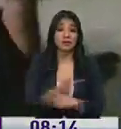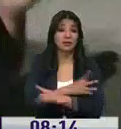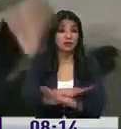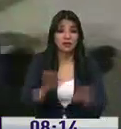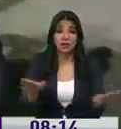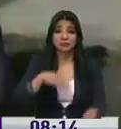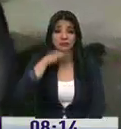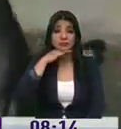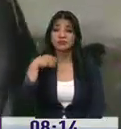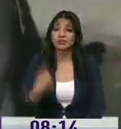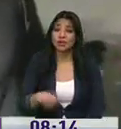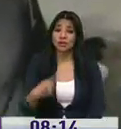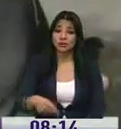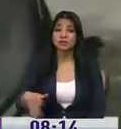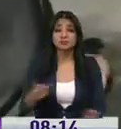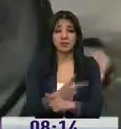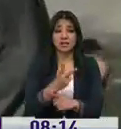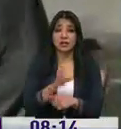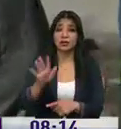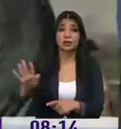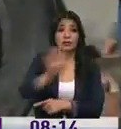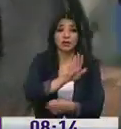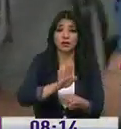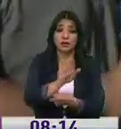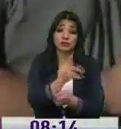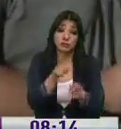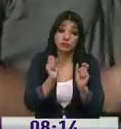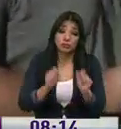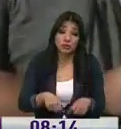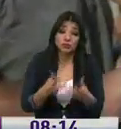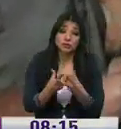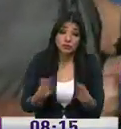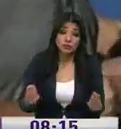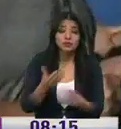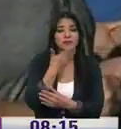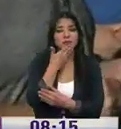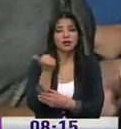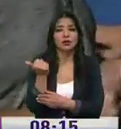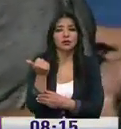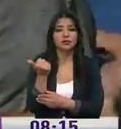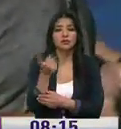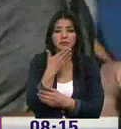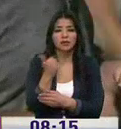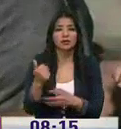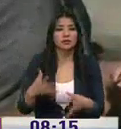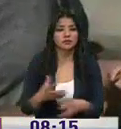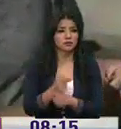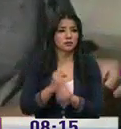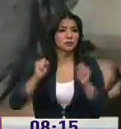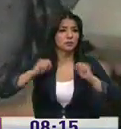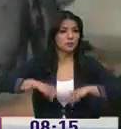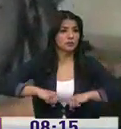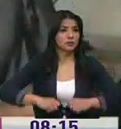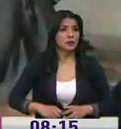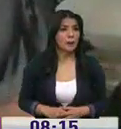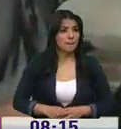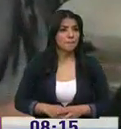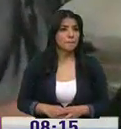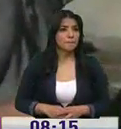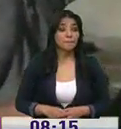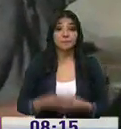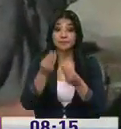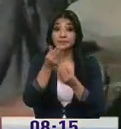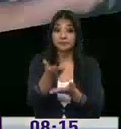que cada día se apodera de cada uno de los barrios, así que si podemos buscar soluciones para que estos sectores sean más seguros, es muchísimo mejor. Esa es la